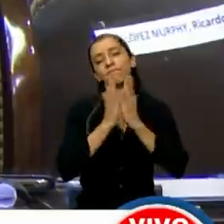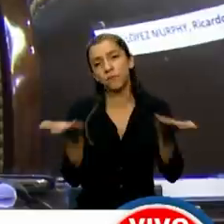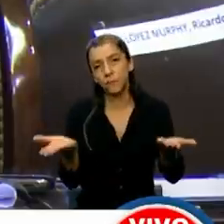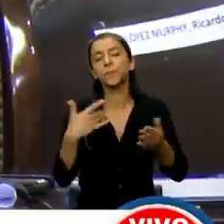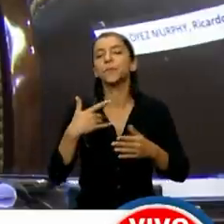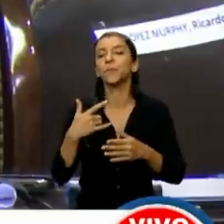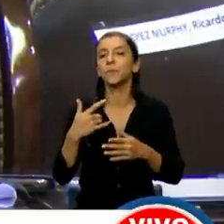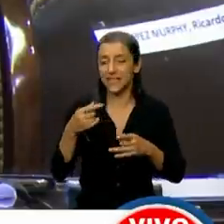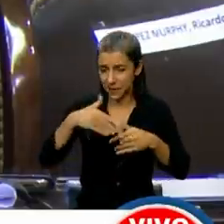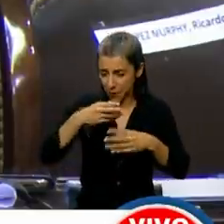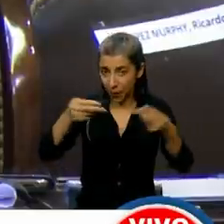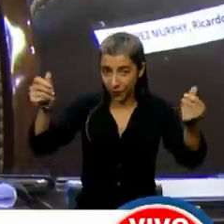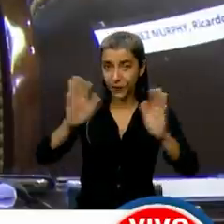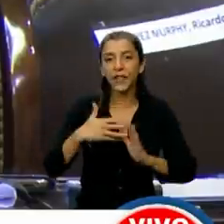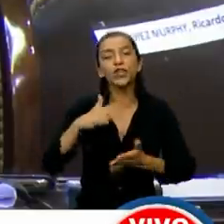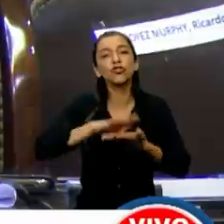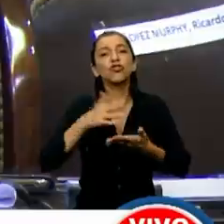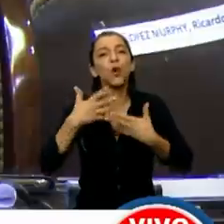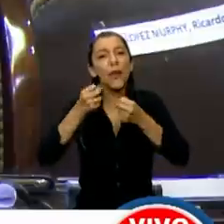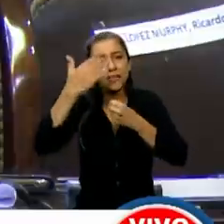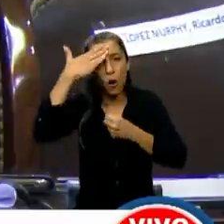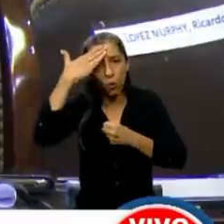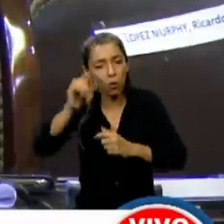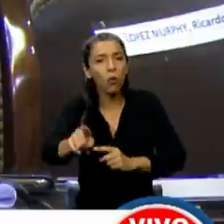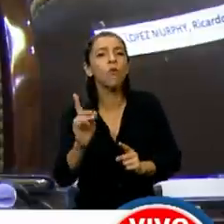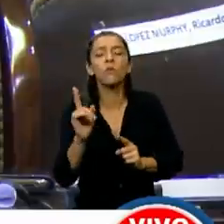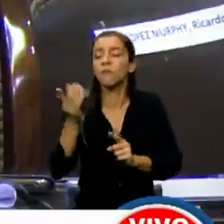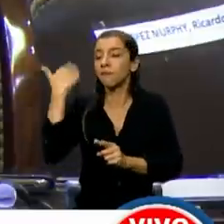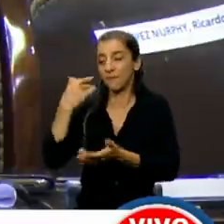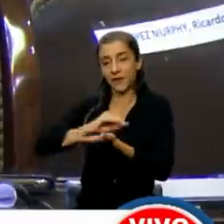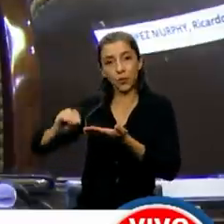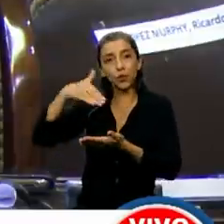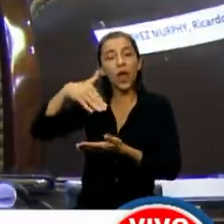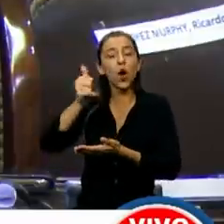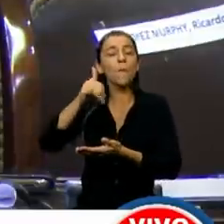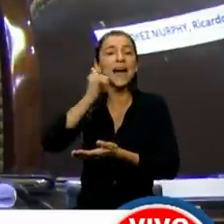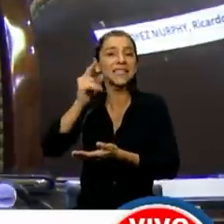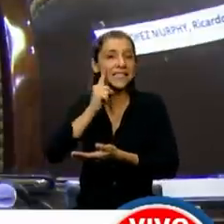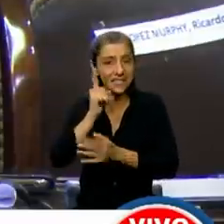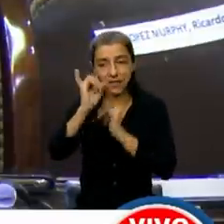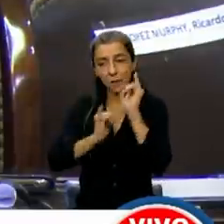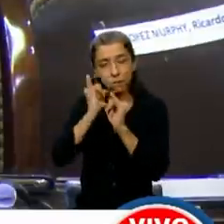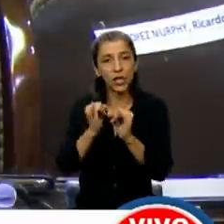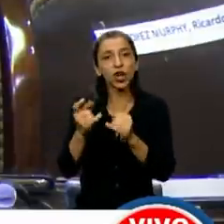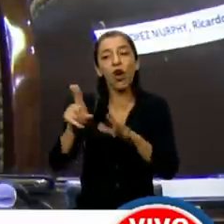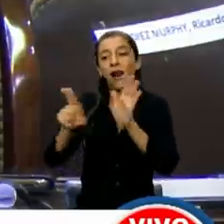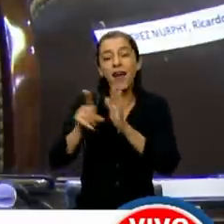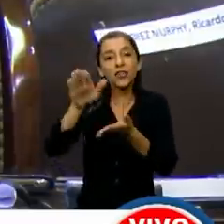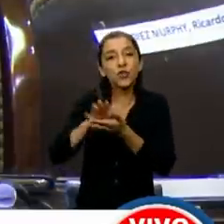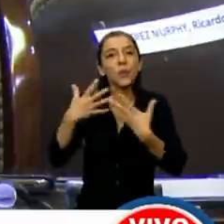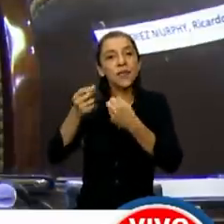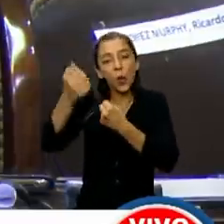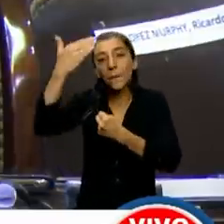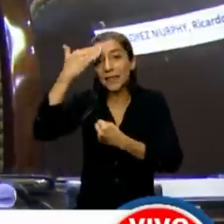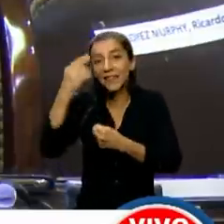donde con esto de la ley de salud mental el diputado man si lo explico la ley de salud mental establece que el 10 por